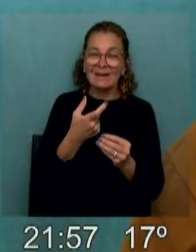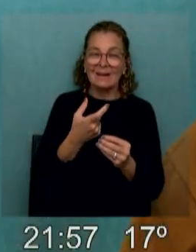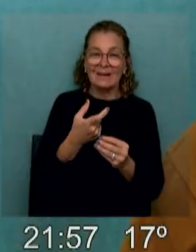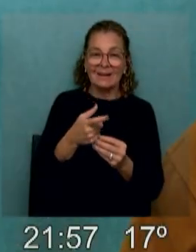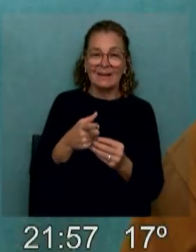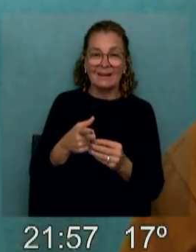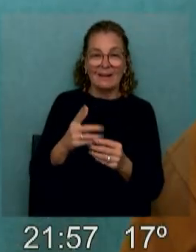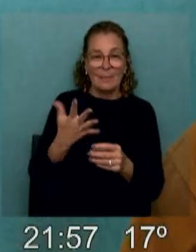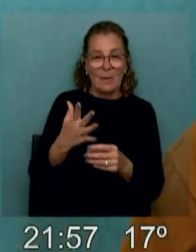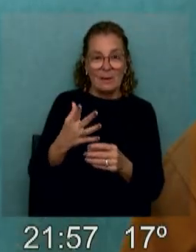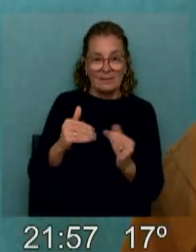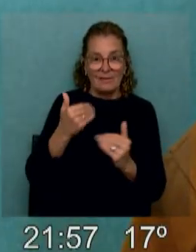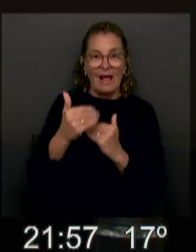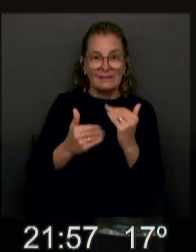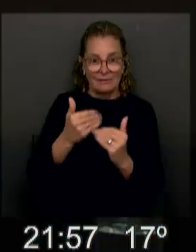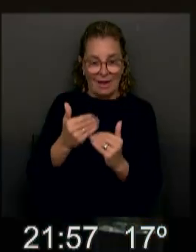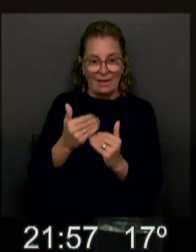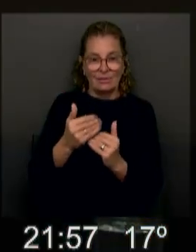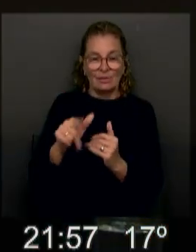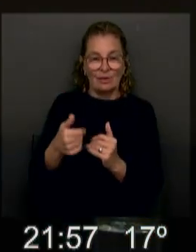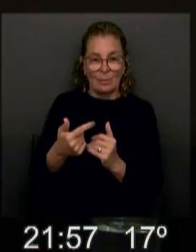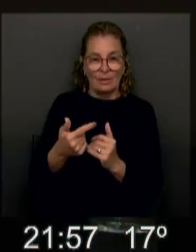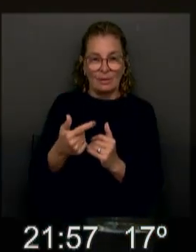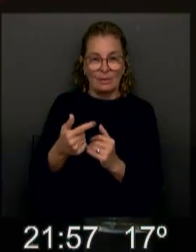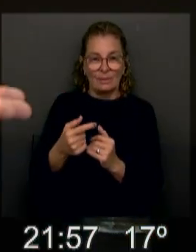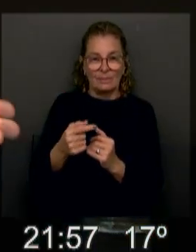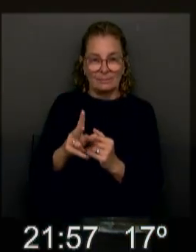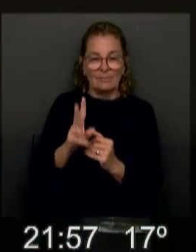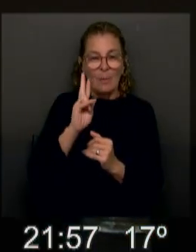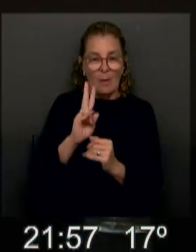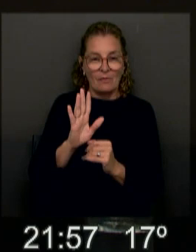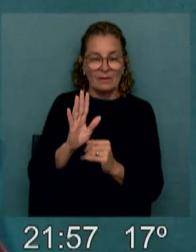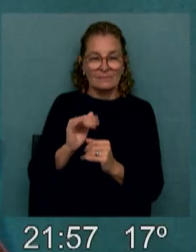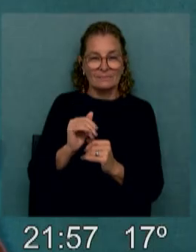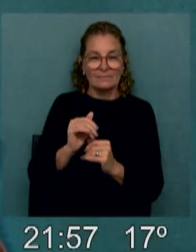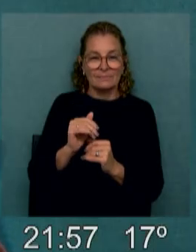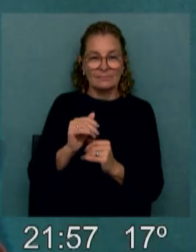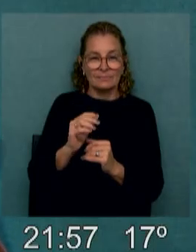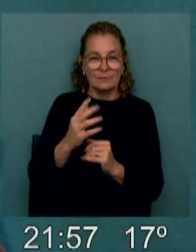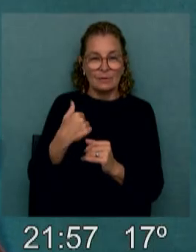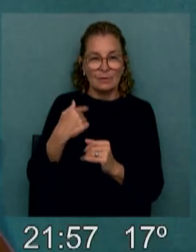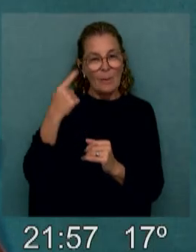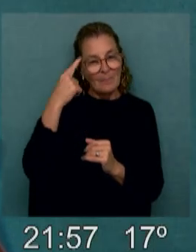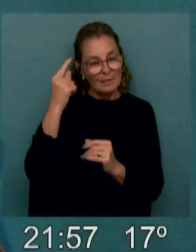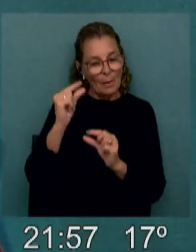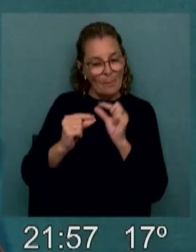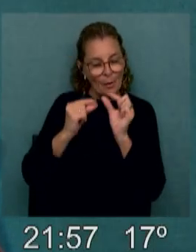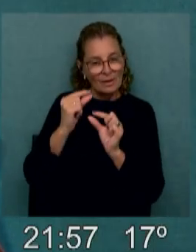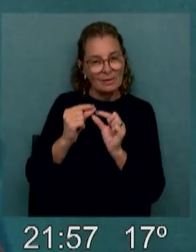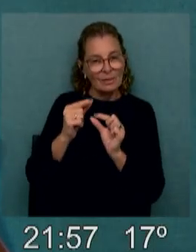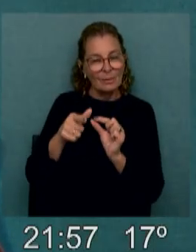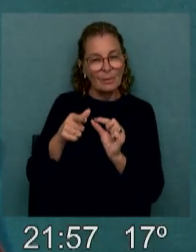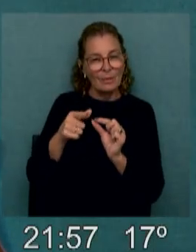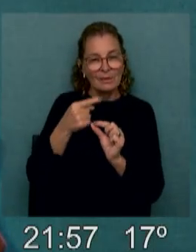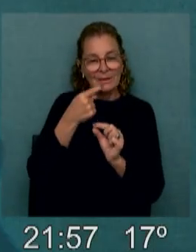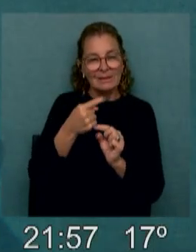ahí más o menos la va llevando. Claro, en un momento vamos agarrando pasito, caminando solo, ¿no? Yo creo que va a ir tomando vuelo de a poco. Nosotros tenemos como ese